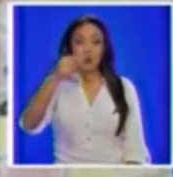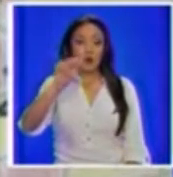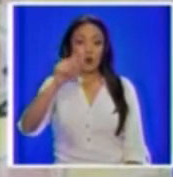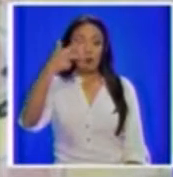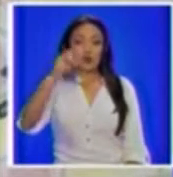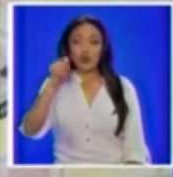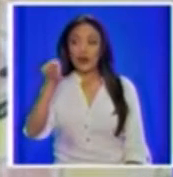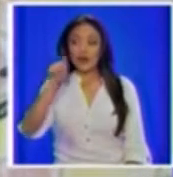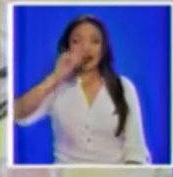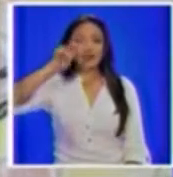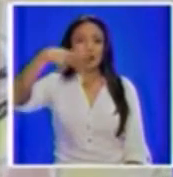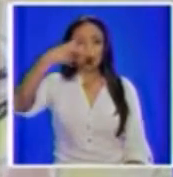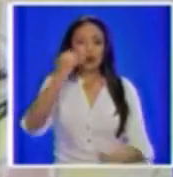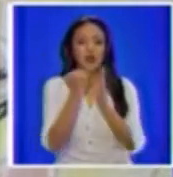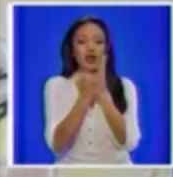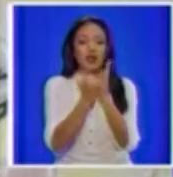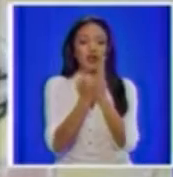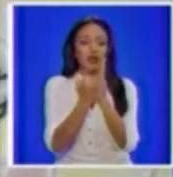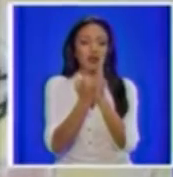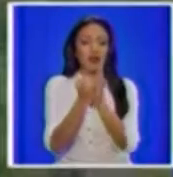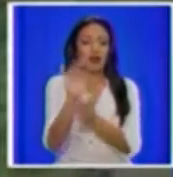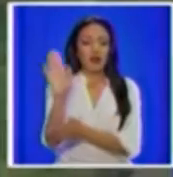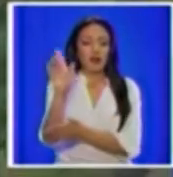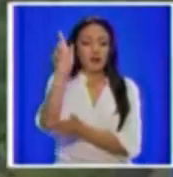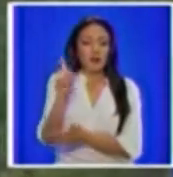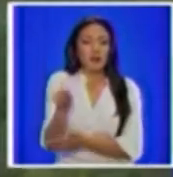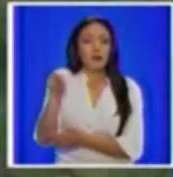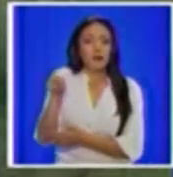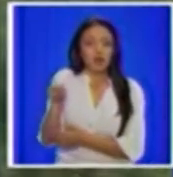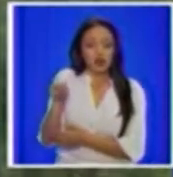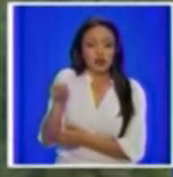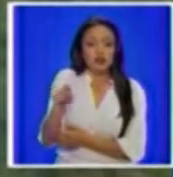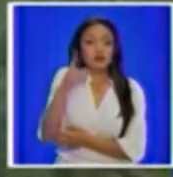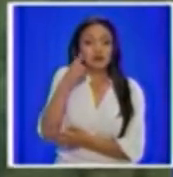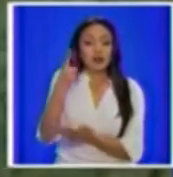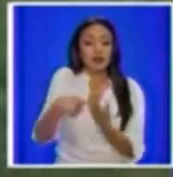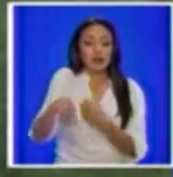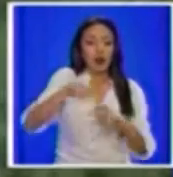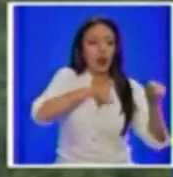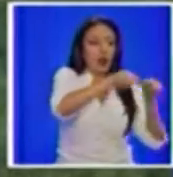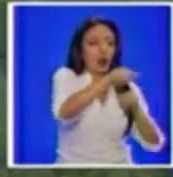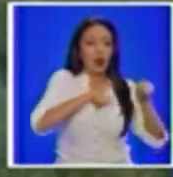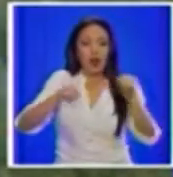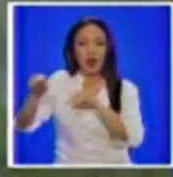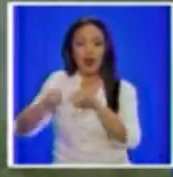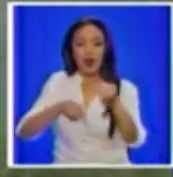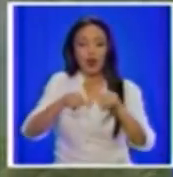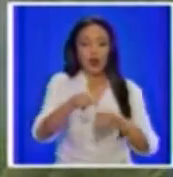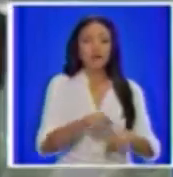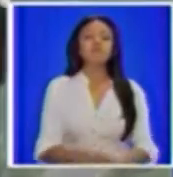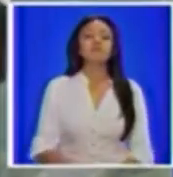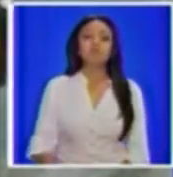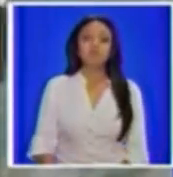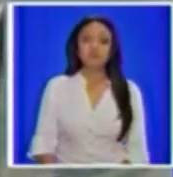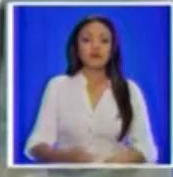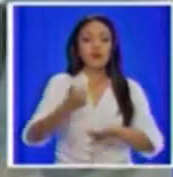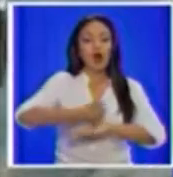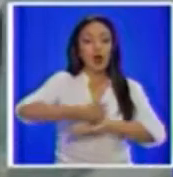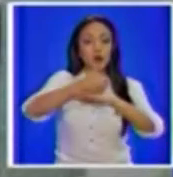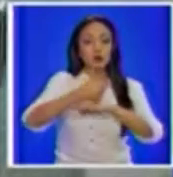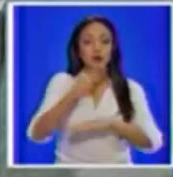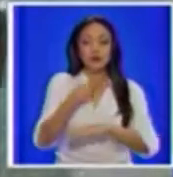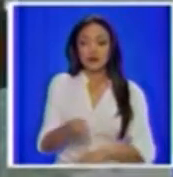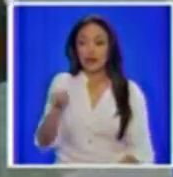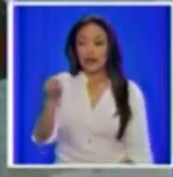segunda identidad que manejaba Walter Patricio Arizala, alias Guacho, para poderse mover a sus anchas. Las autoridades aseguran que Guacho